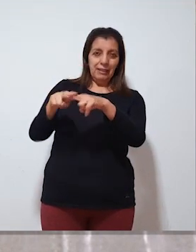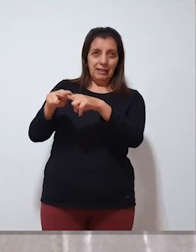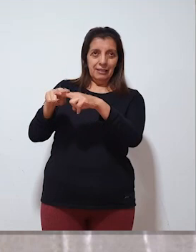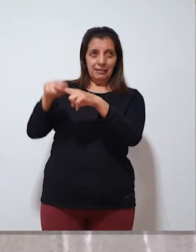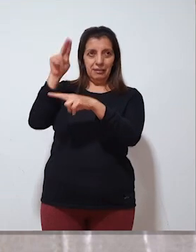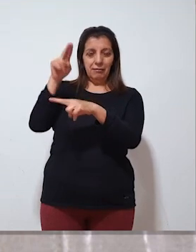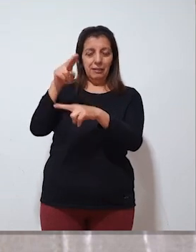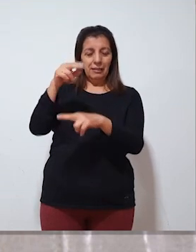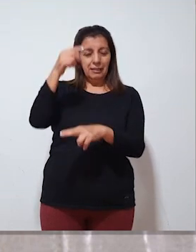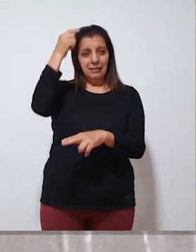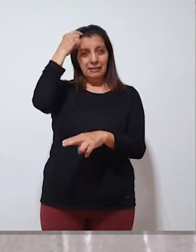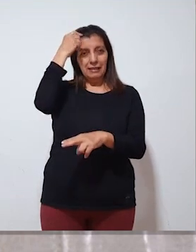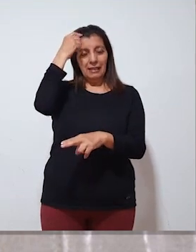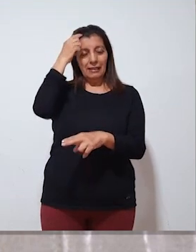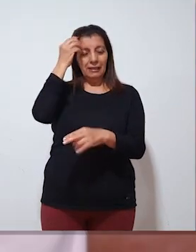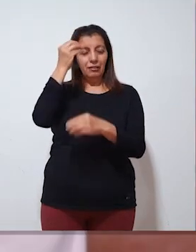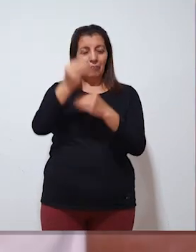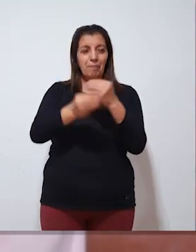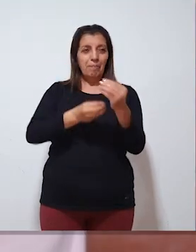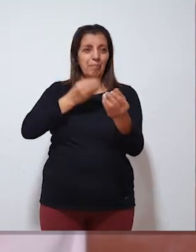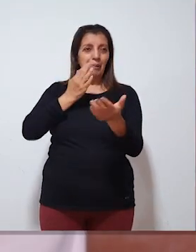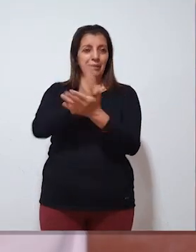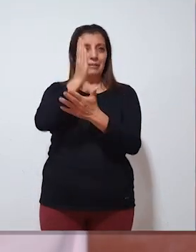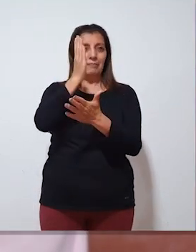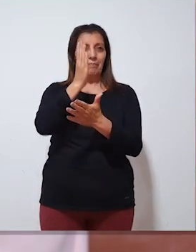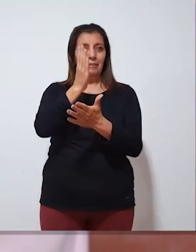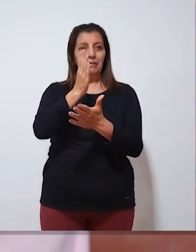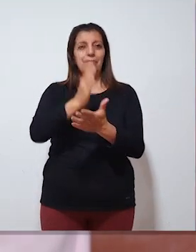Jacob para siempre, y su reino no tendrá fin.